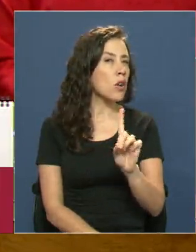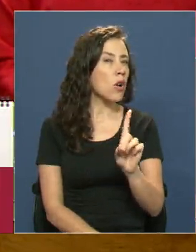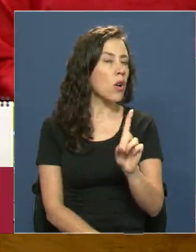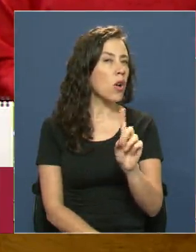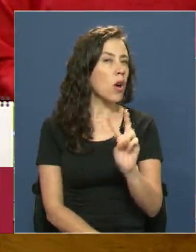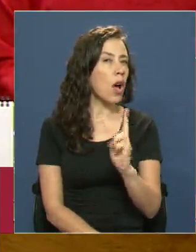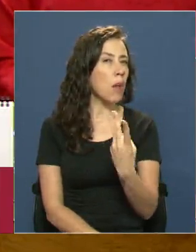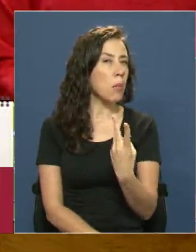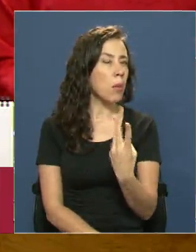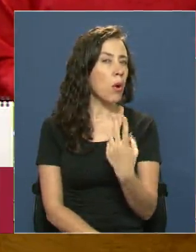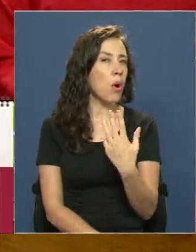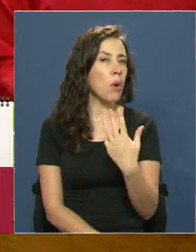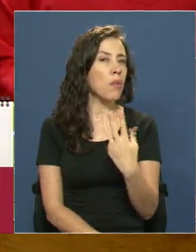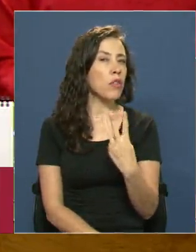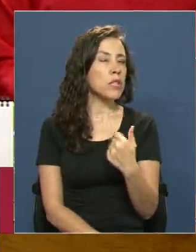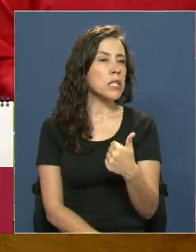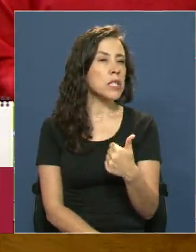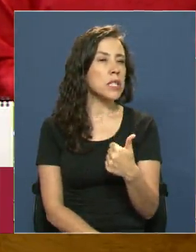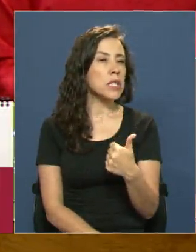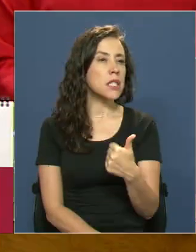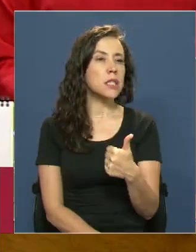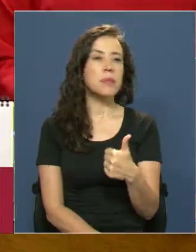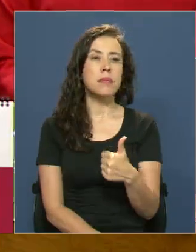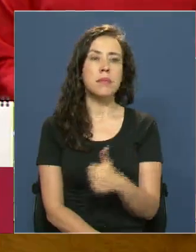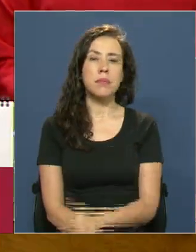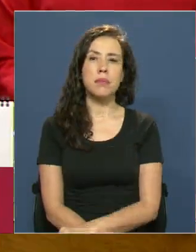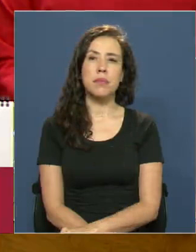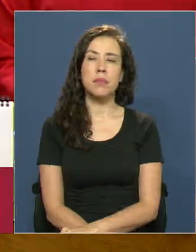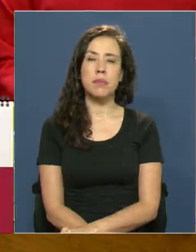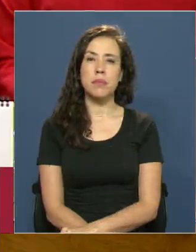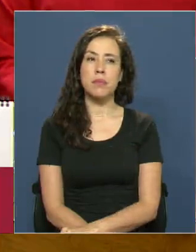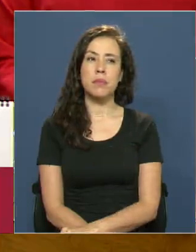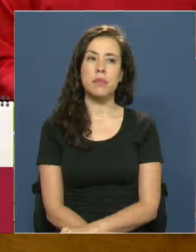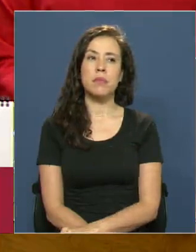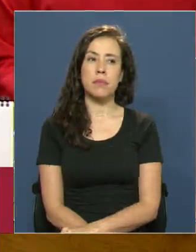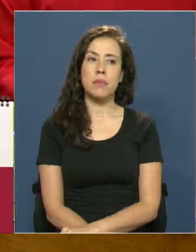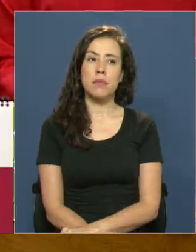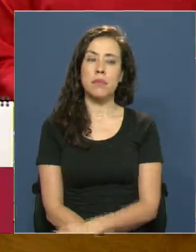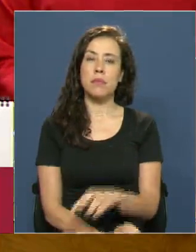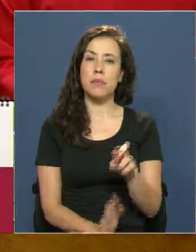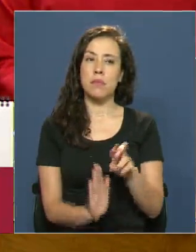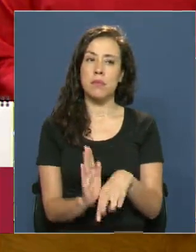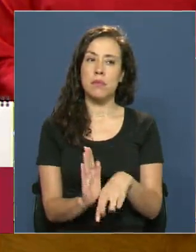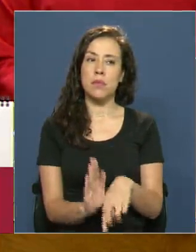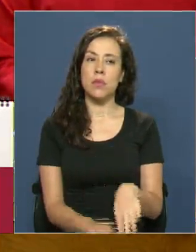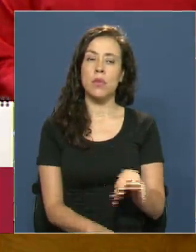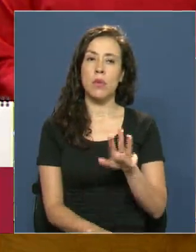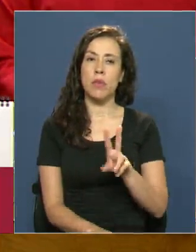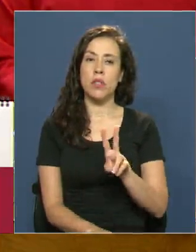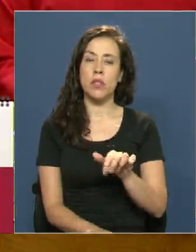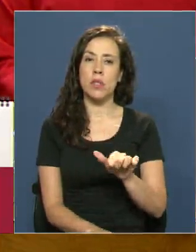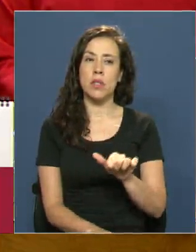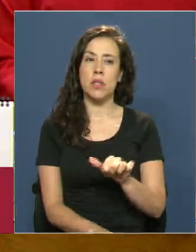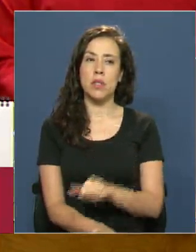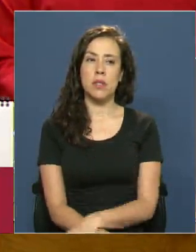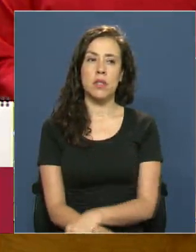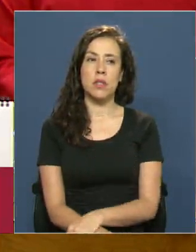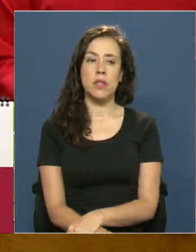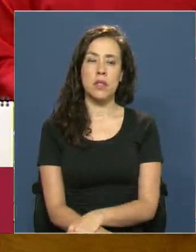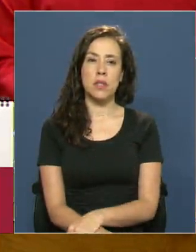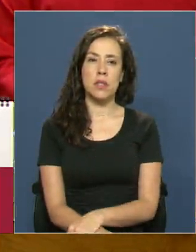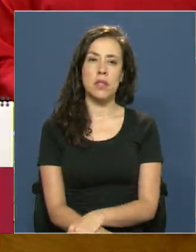entonces, ¿está verificado? Ese es el correcto. Muy bien, vamos a iniciar entonces con el proyecto de resolución número 926, que lo